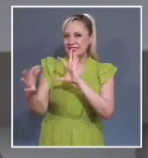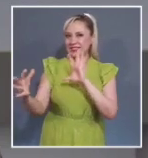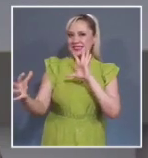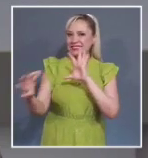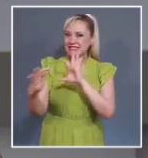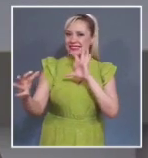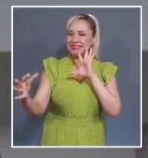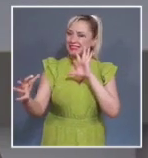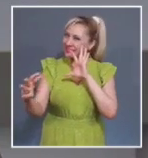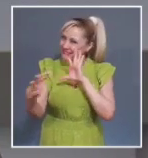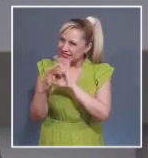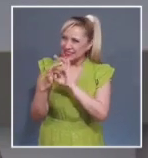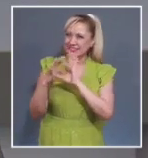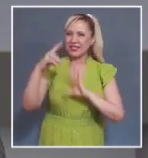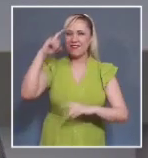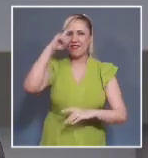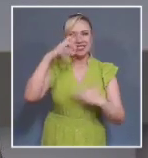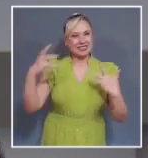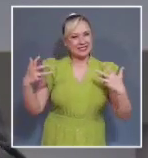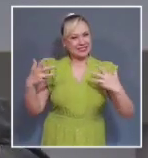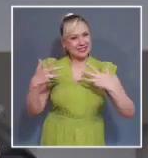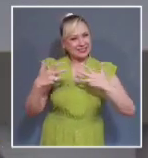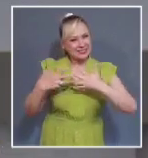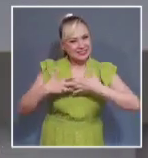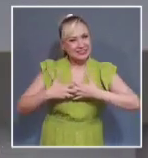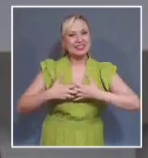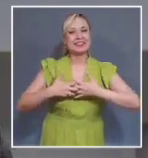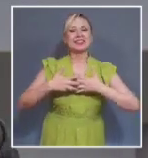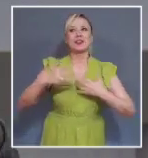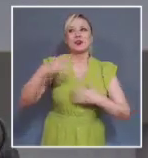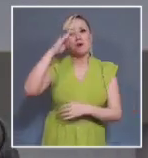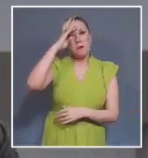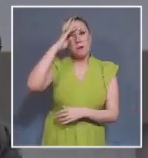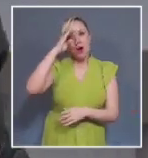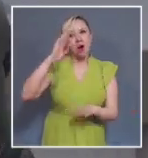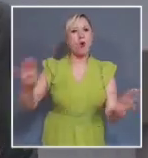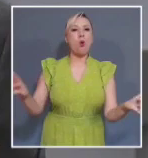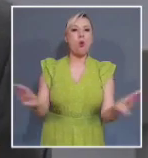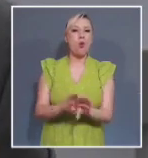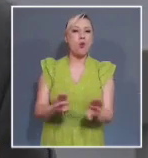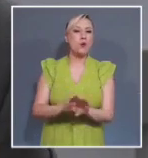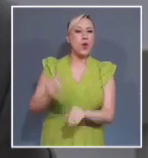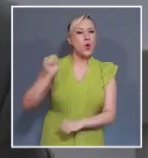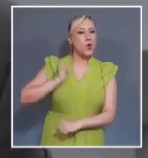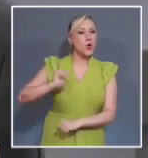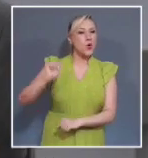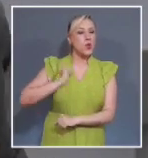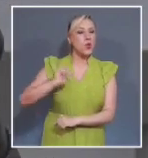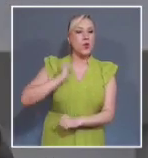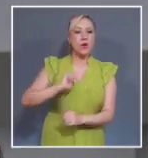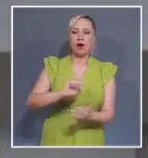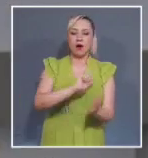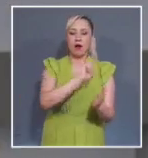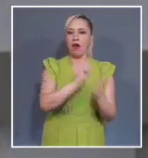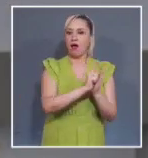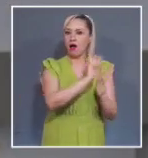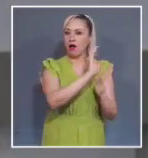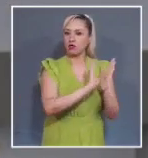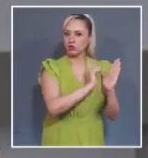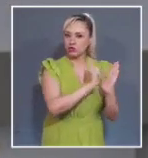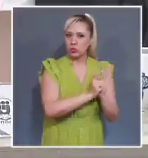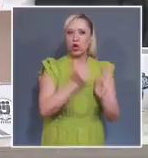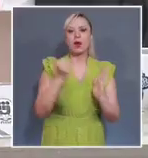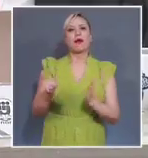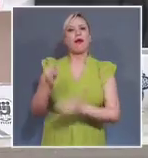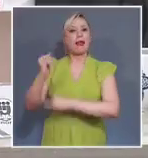nos lleva a repensar, ¿no?, esta vieja categorización entre el derecho constitucional y el derecho internacional de los derechos